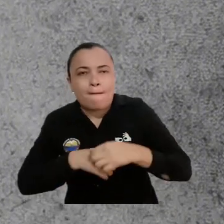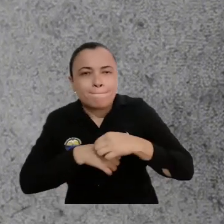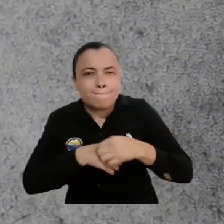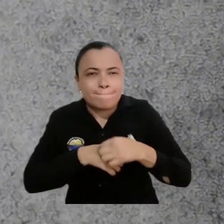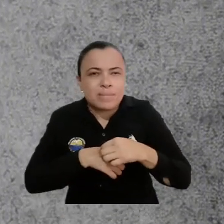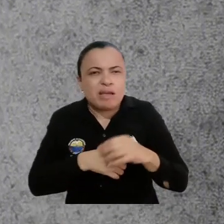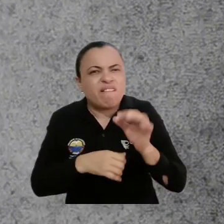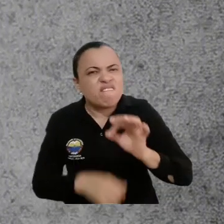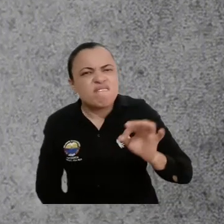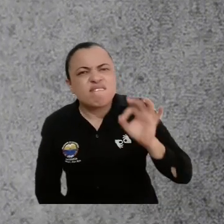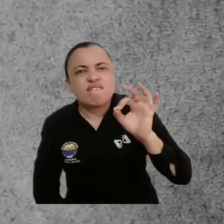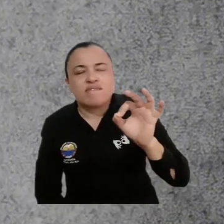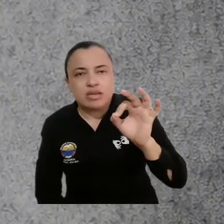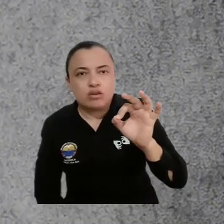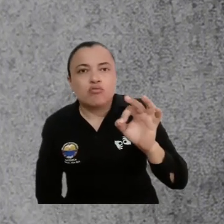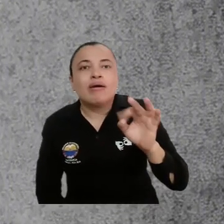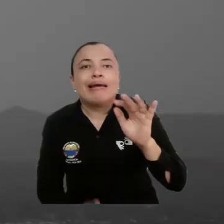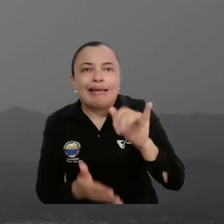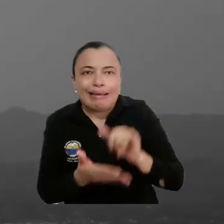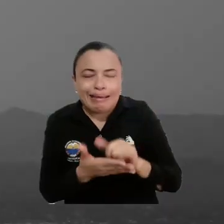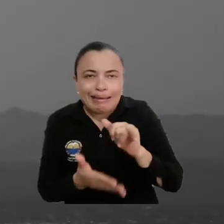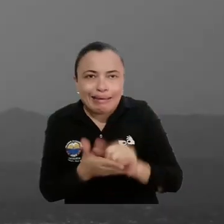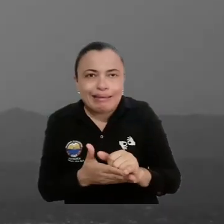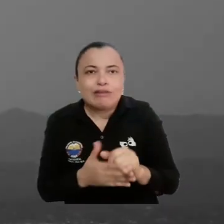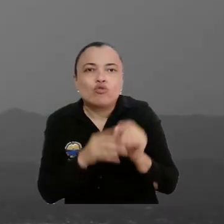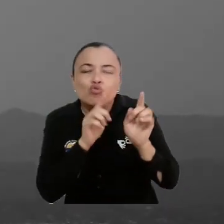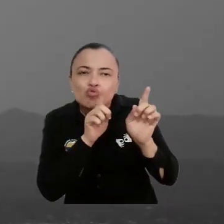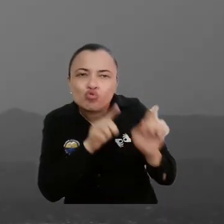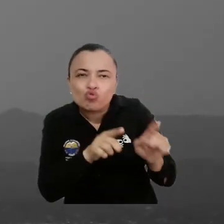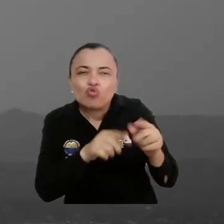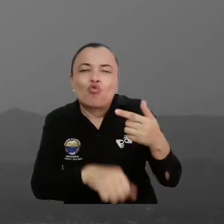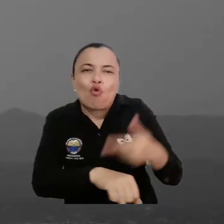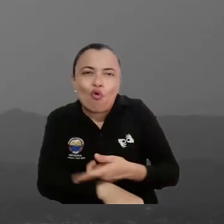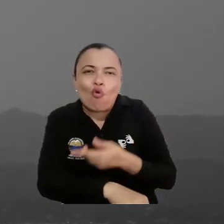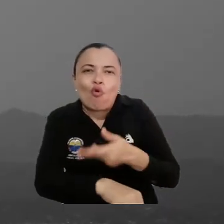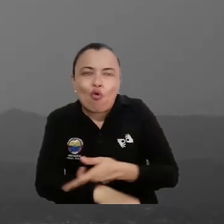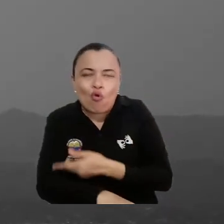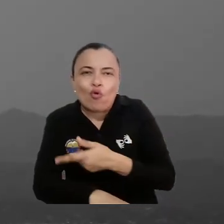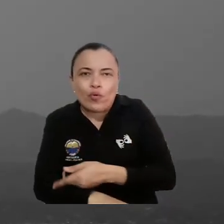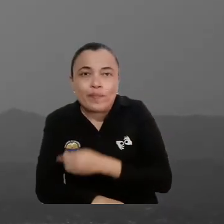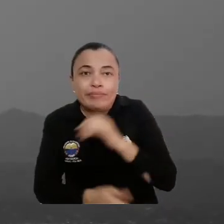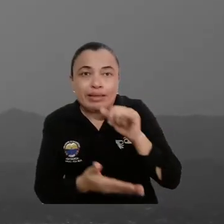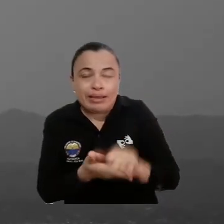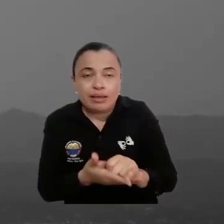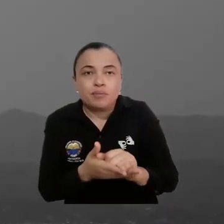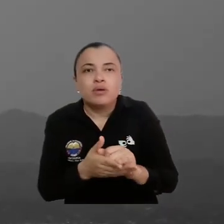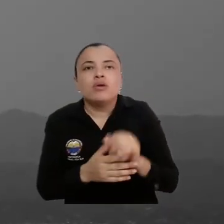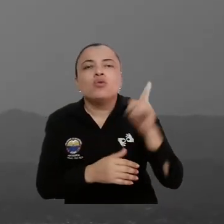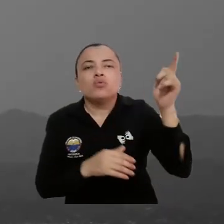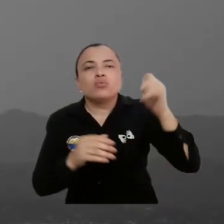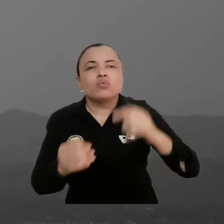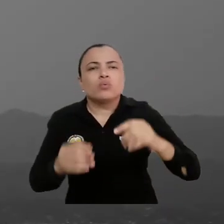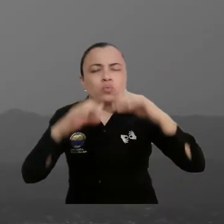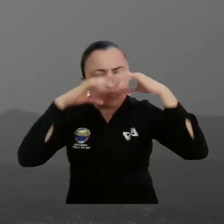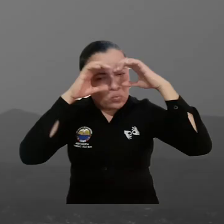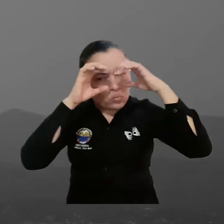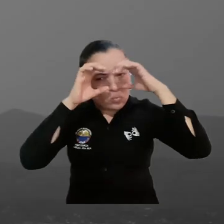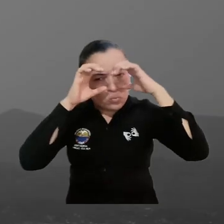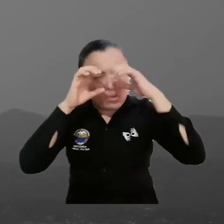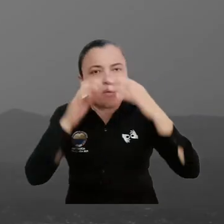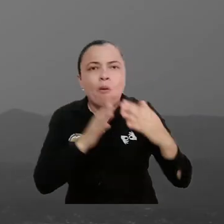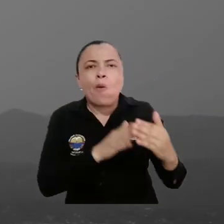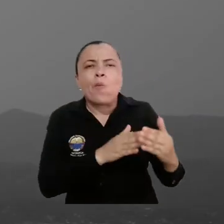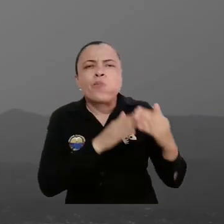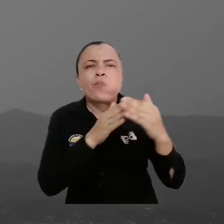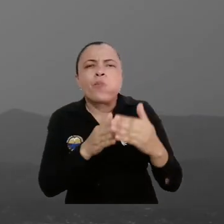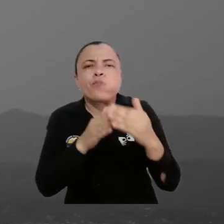fina, lo tenían los fetos de los ovinos. Y de allá arriba con los binoculares veían el barco cuando llegaban